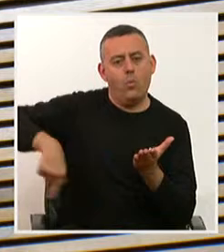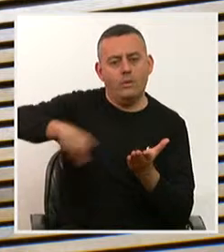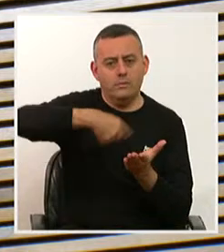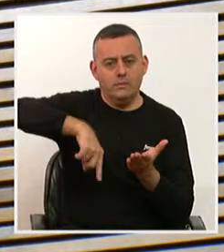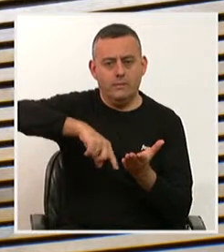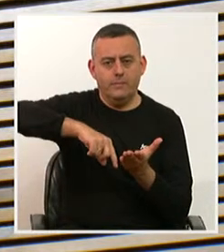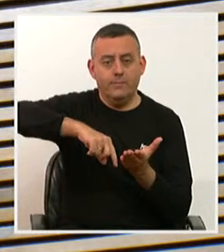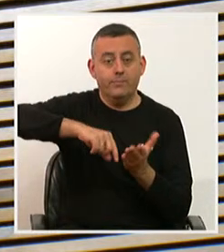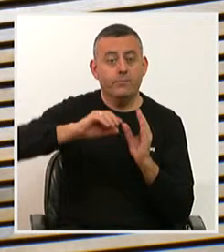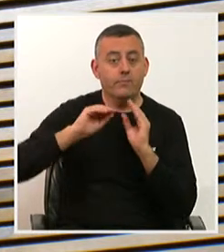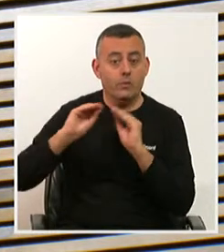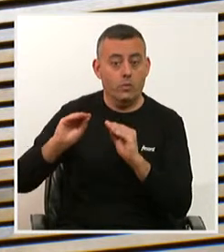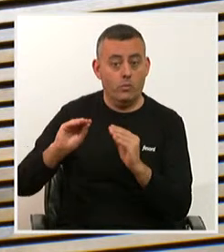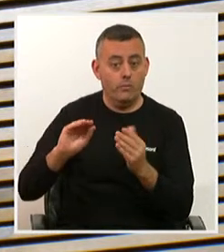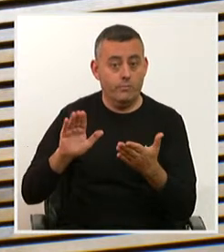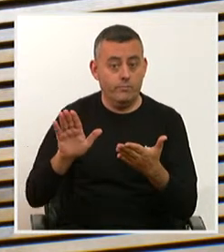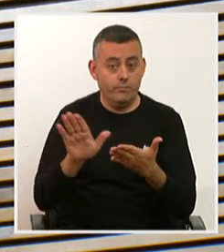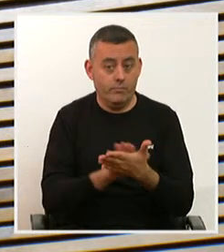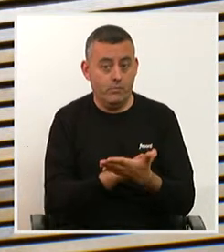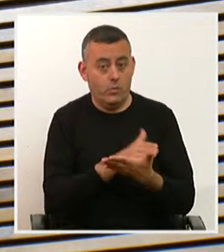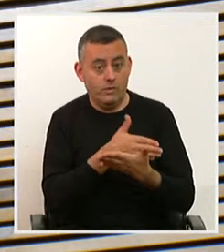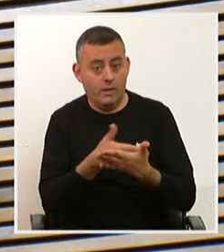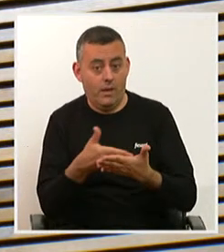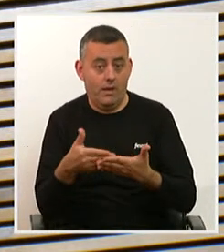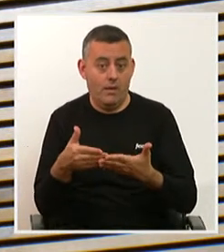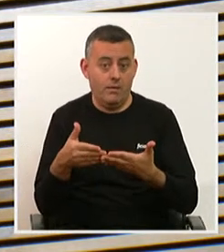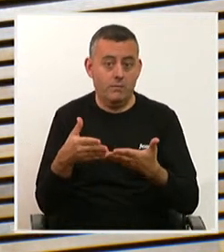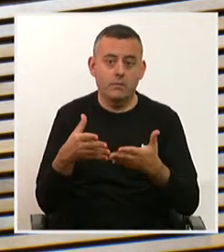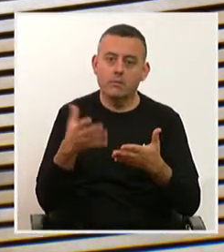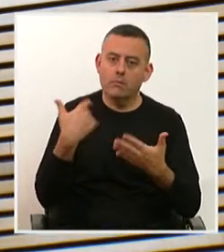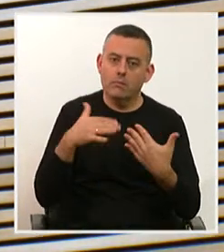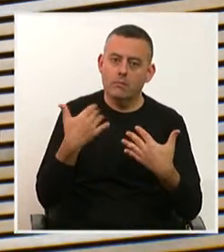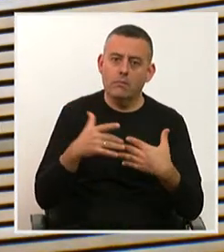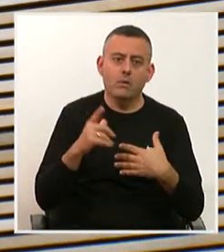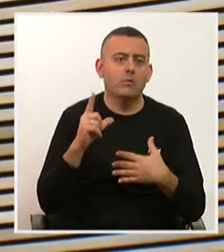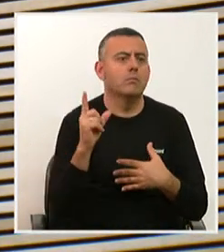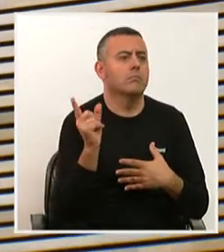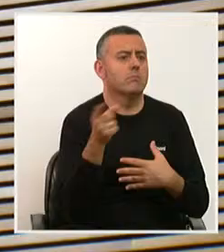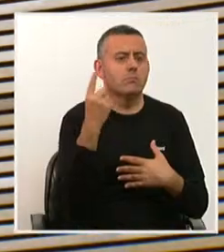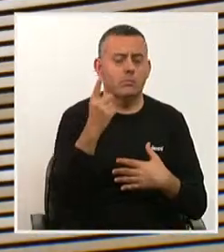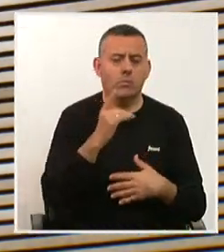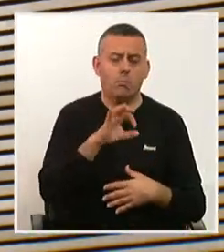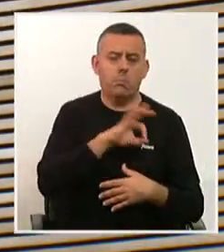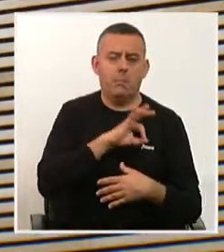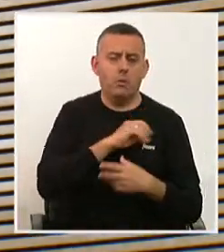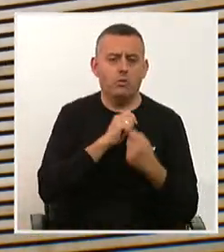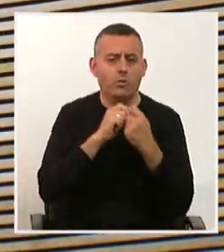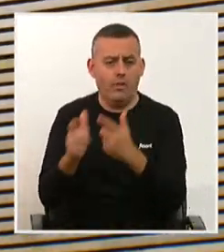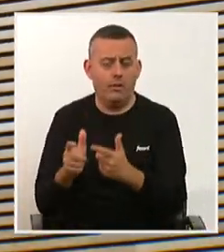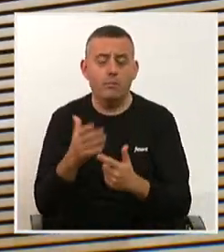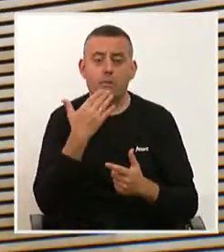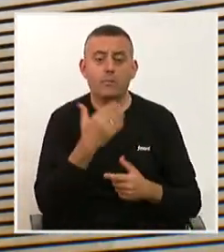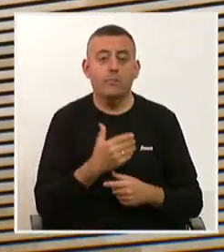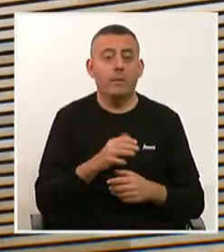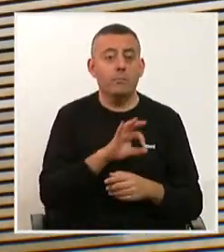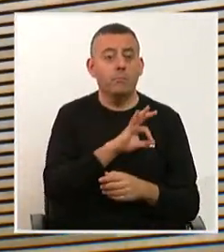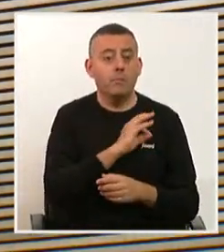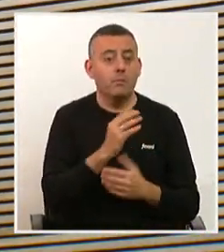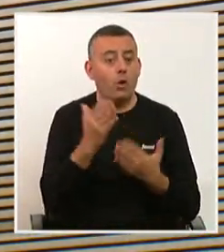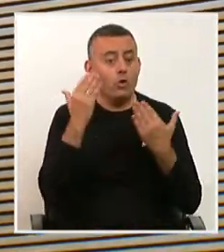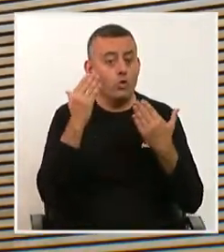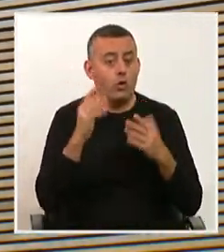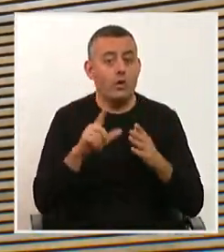tamb va ser ampli premiada guard y recre como elemor de